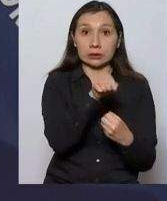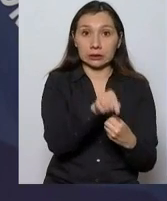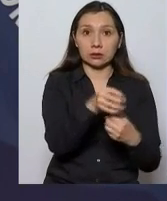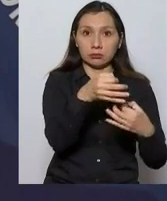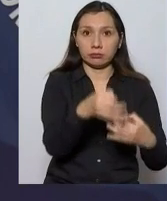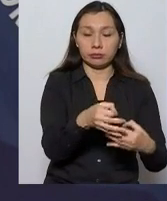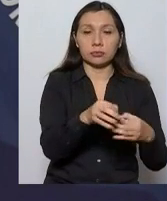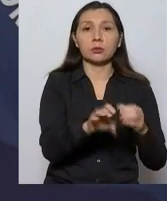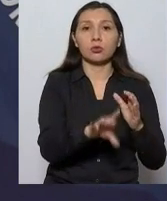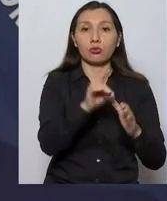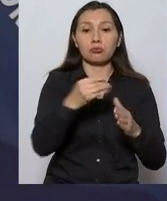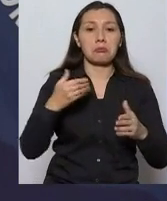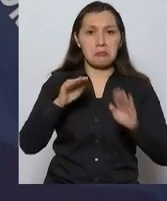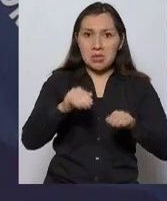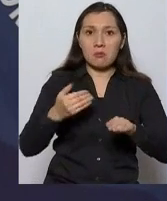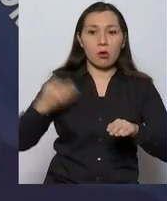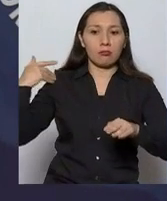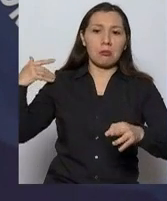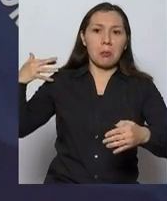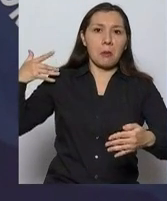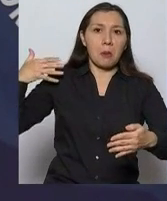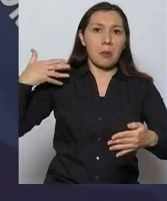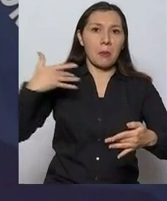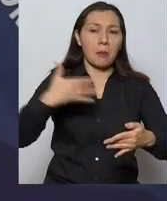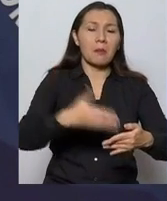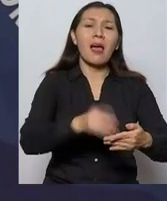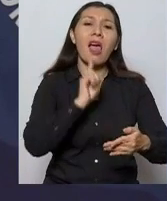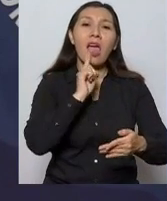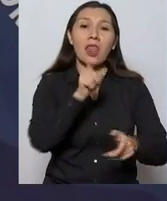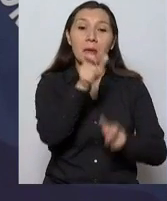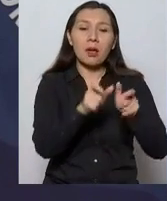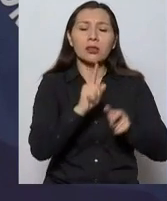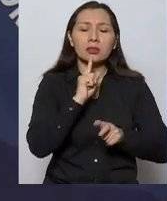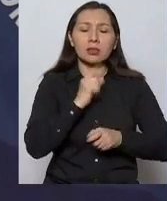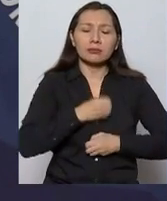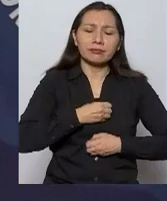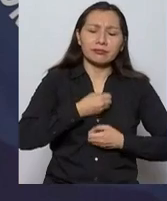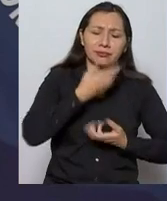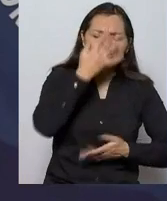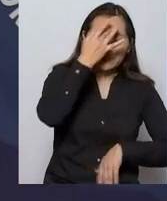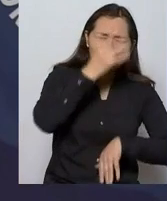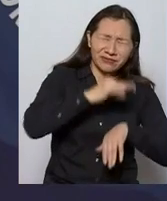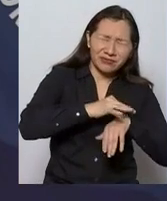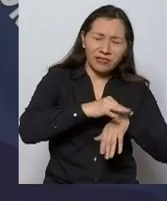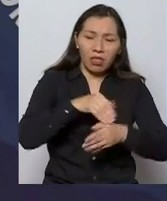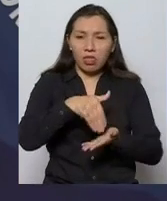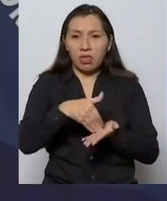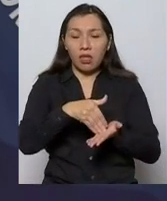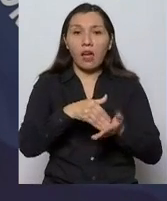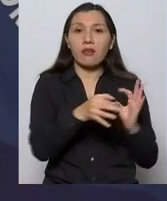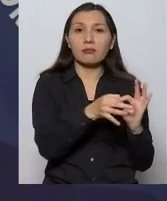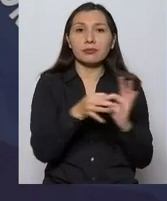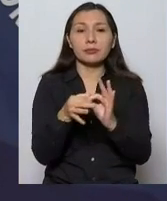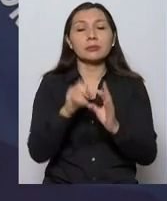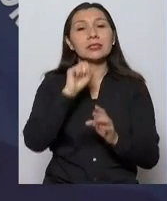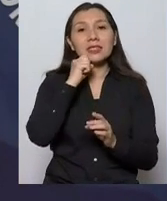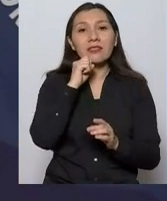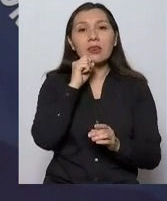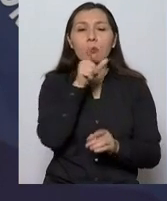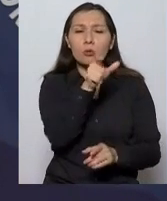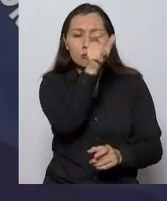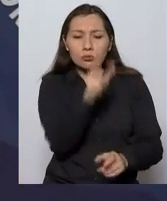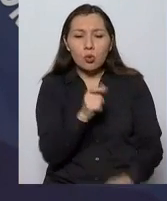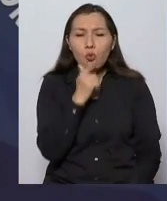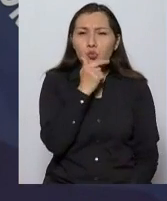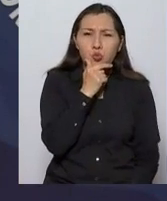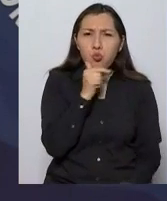confirmados que hemos venido notificando hasta el momento, que son aquellos casos que tienen sintomatología, según la definición de caso